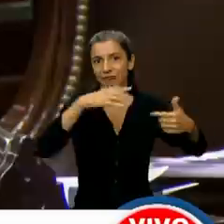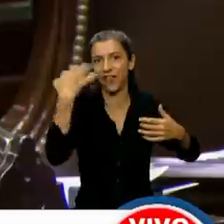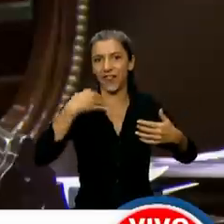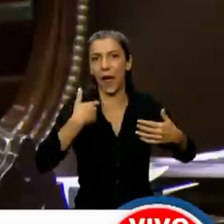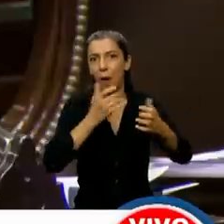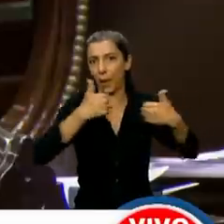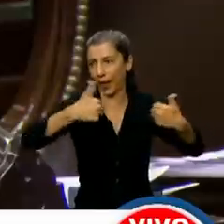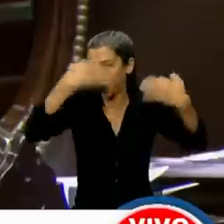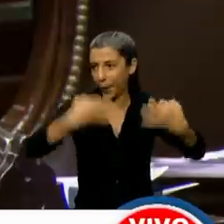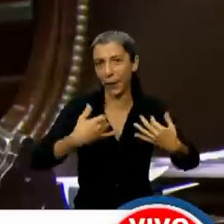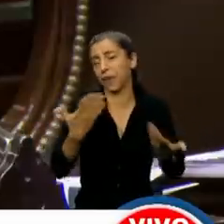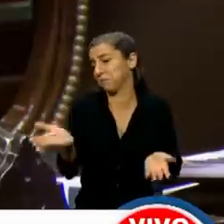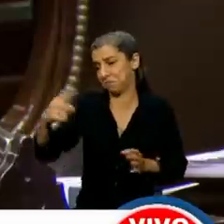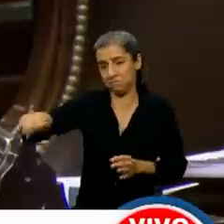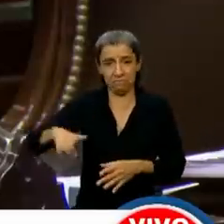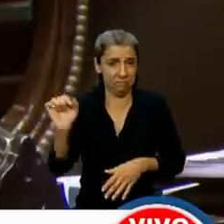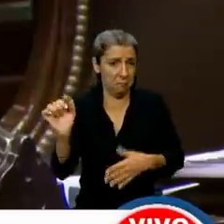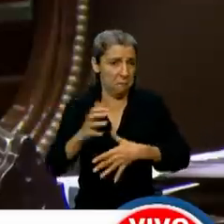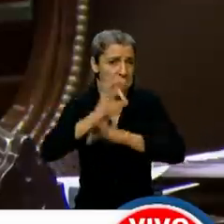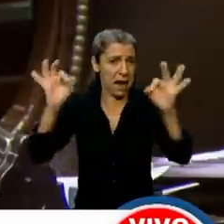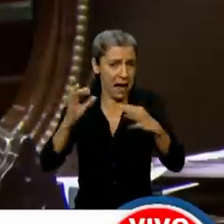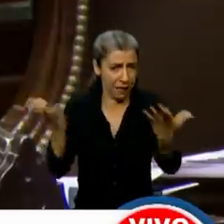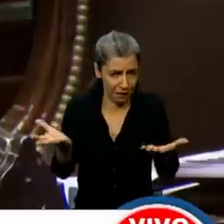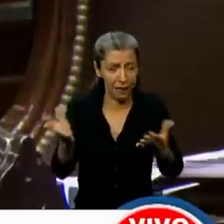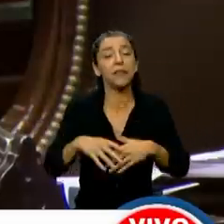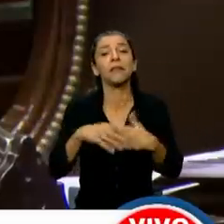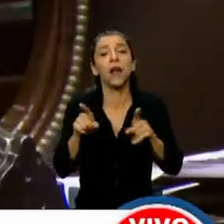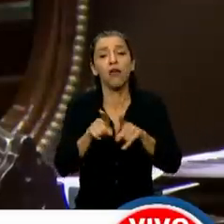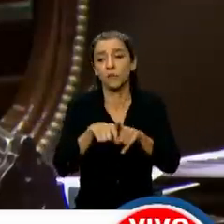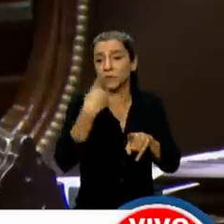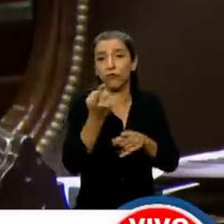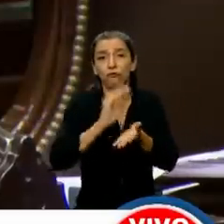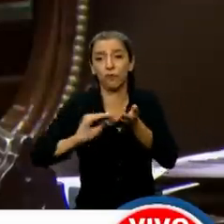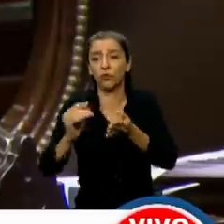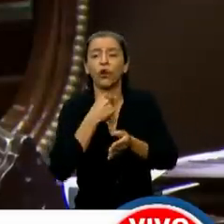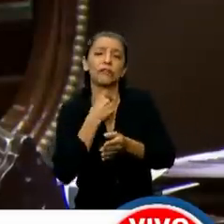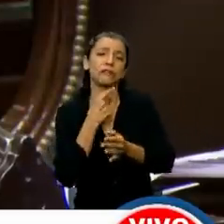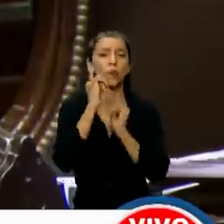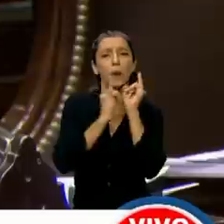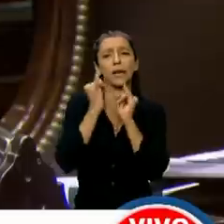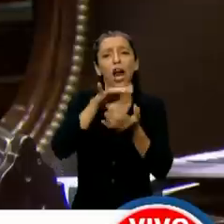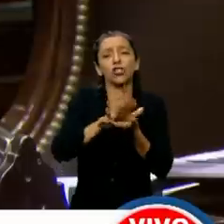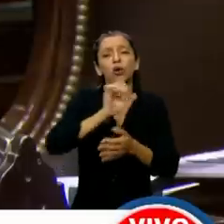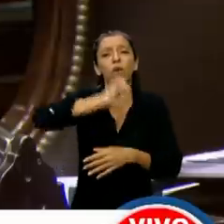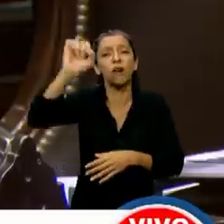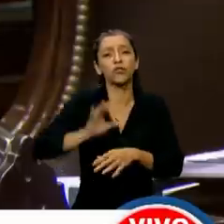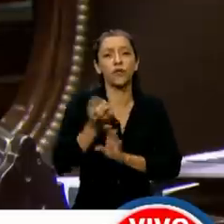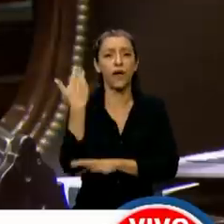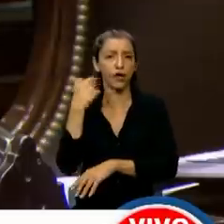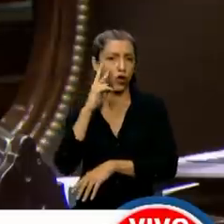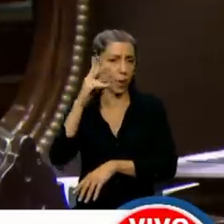otro diputado también de la oposición quiso justificar la inflación del año 2018